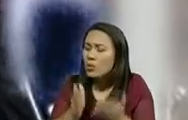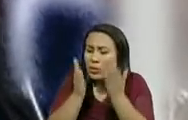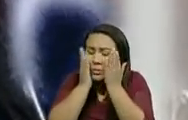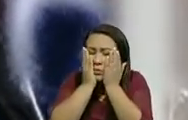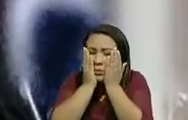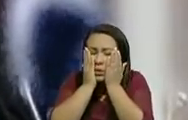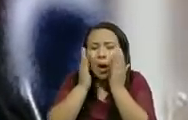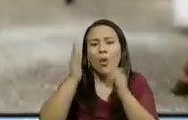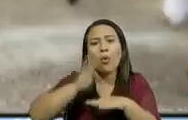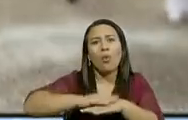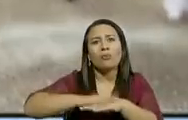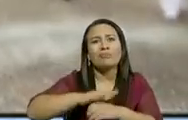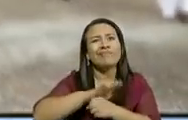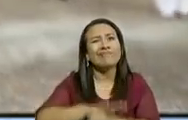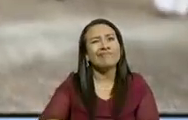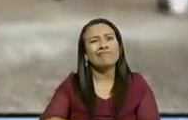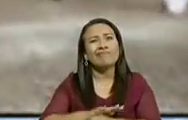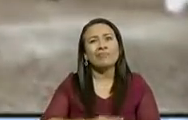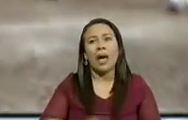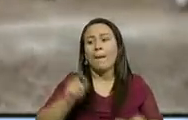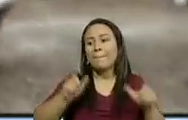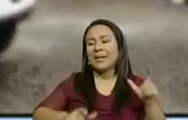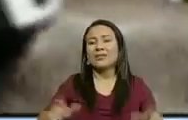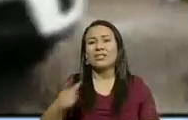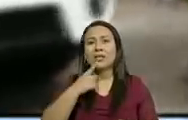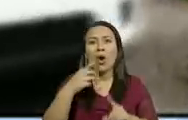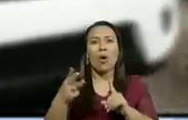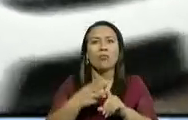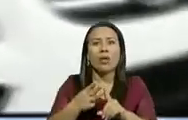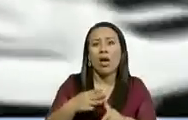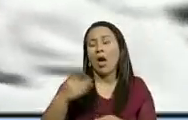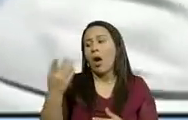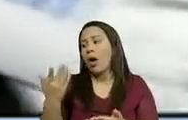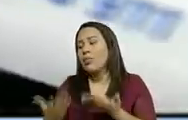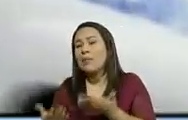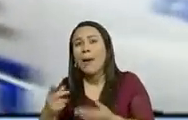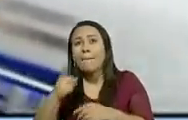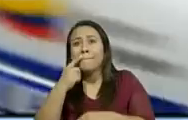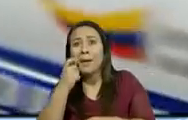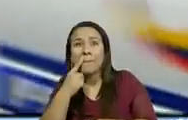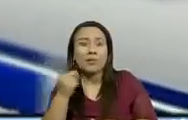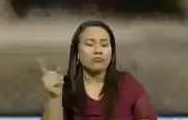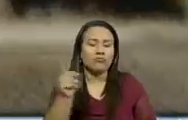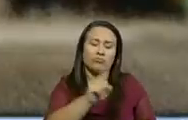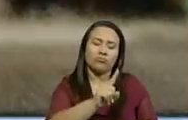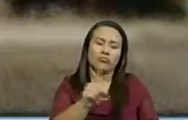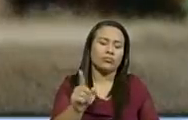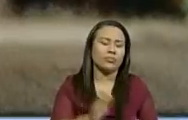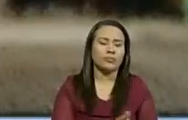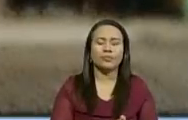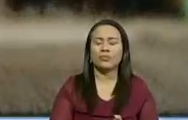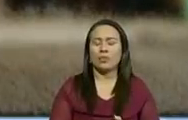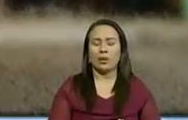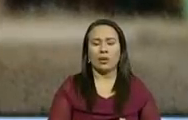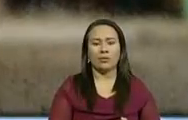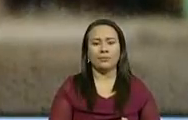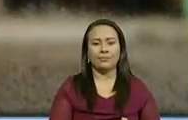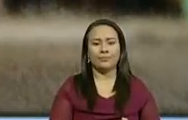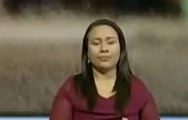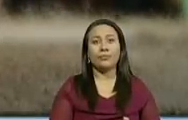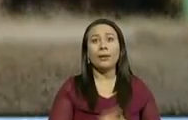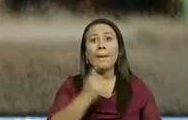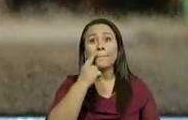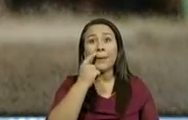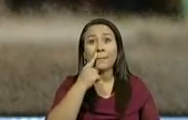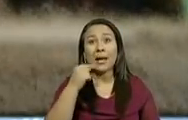por depresión. La gente dice que por redes sociales, que por el papá, y eso no es así. Eso no es así porque el papá ya tiene